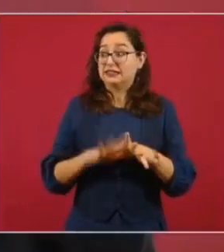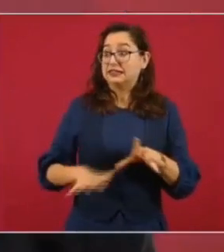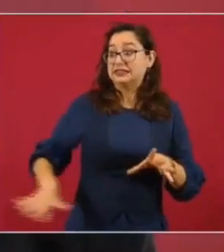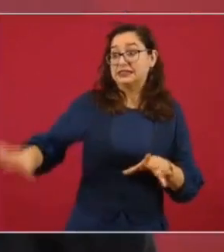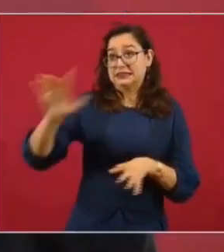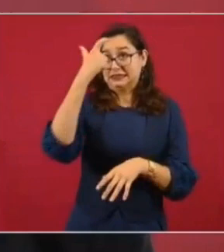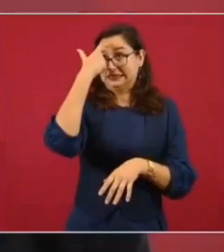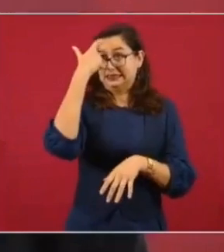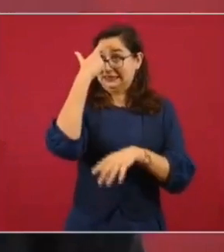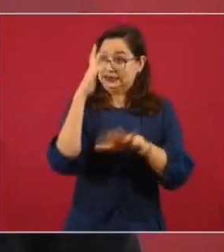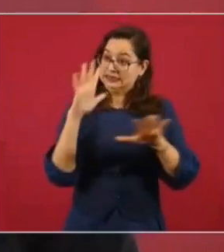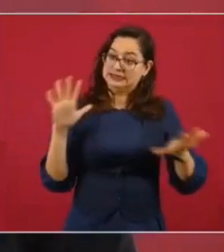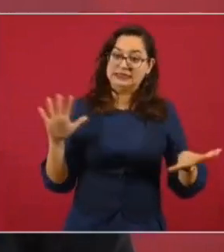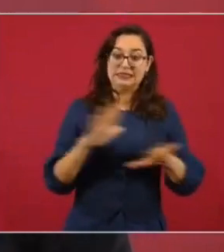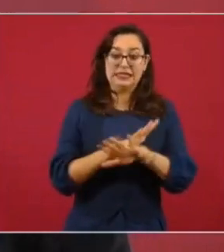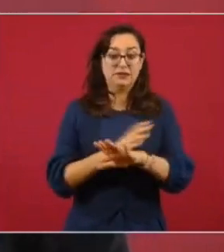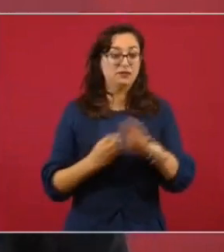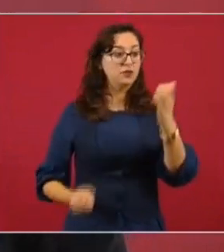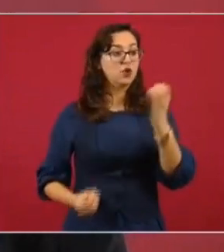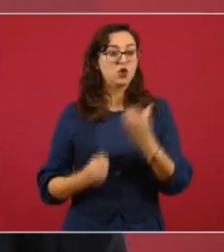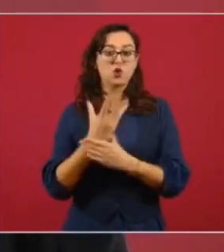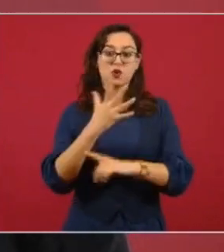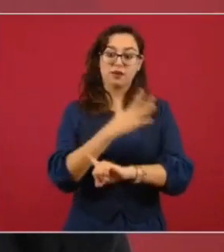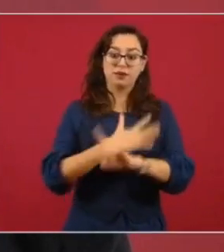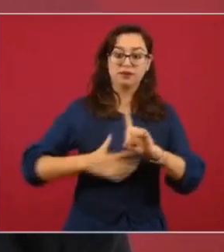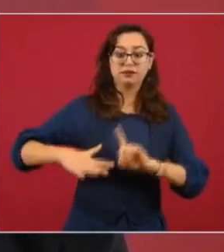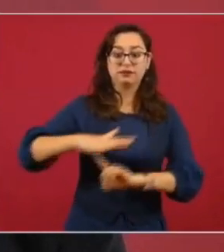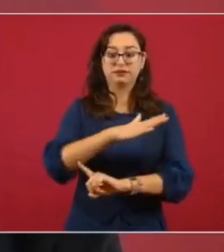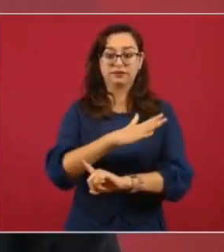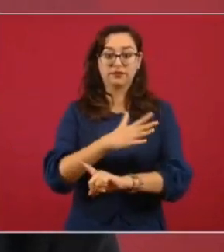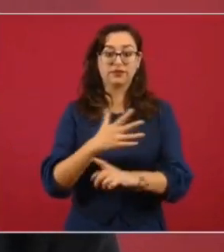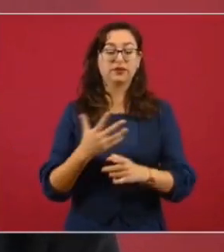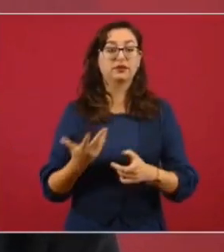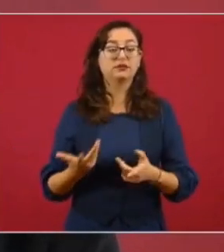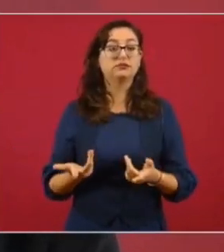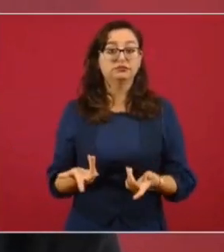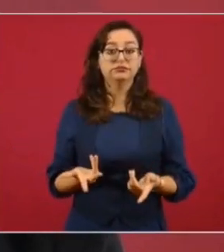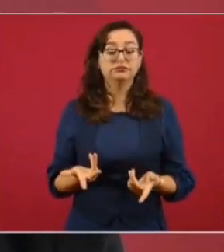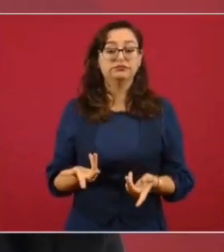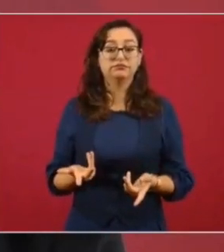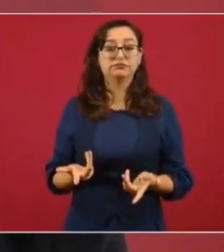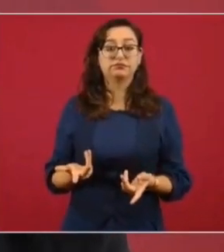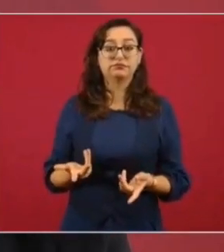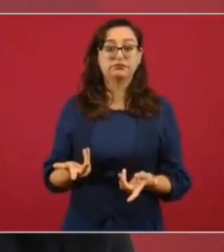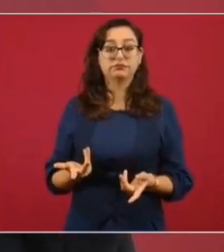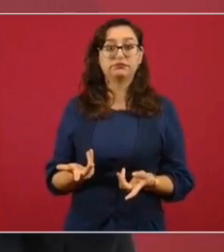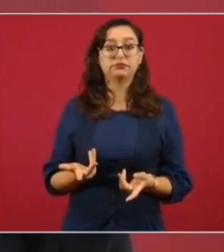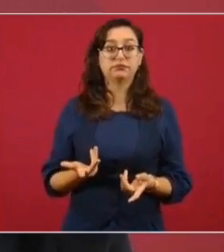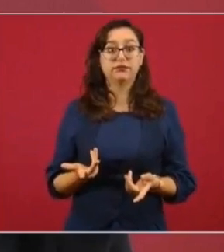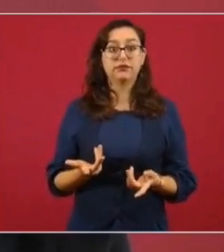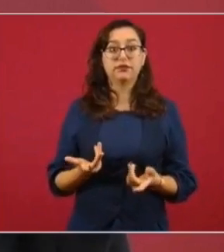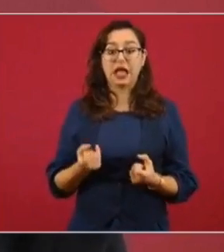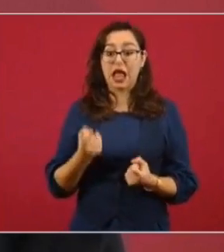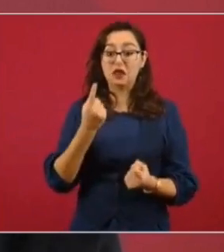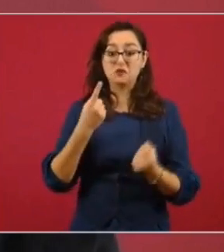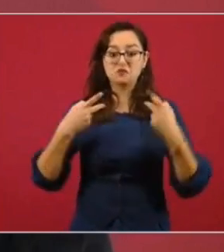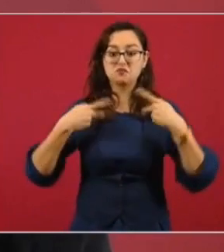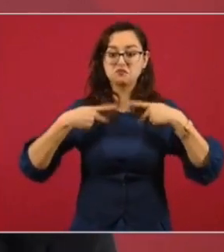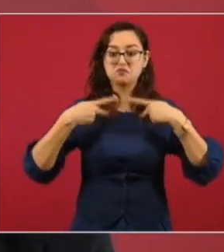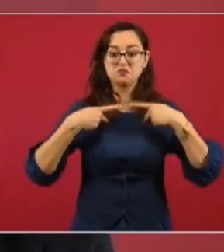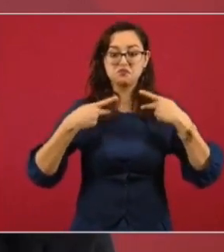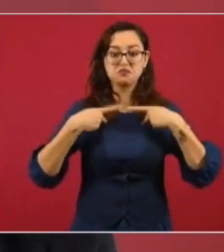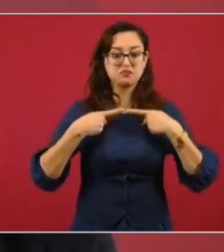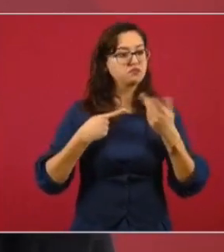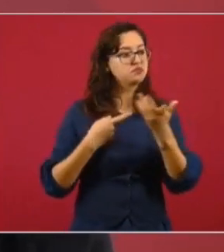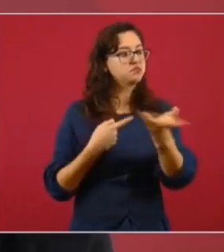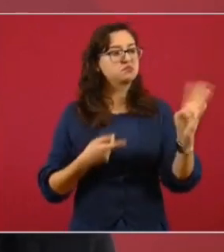nuevas circunstancias y hay quienes no advierten de que